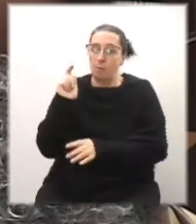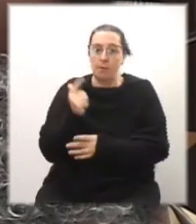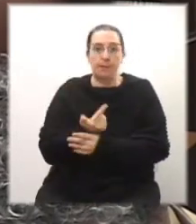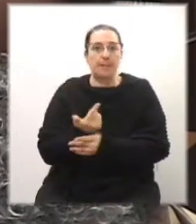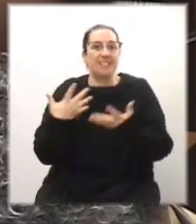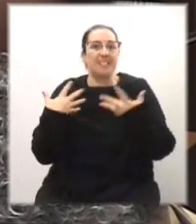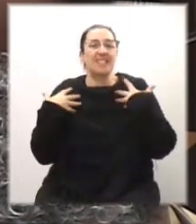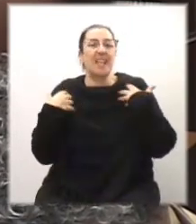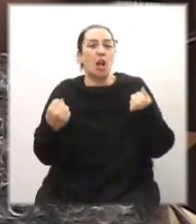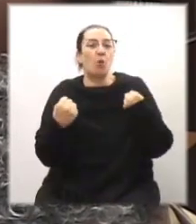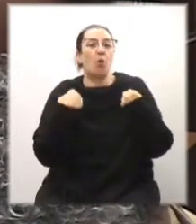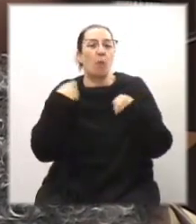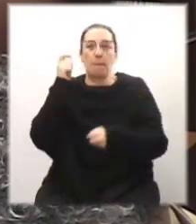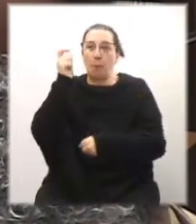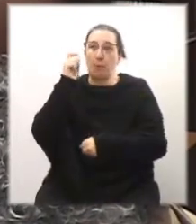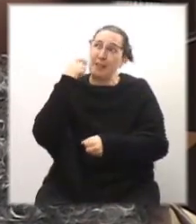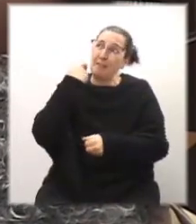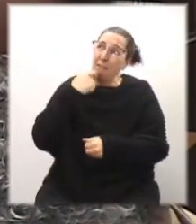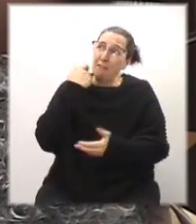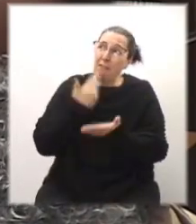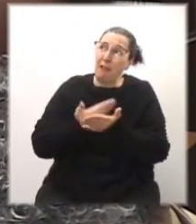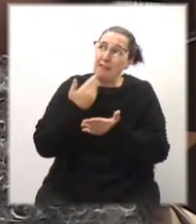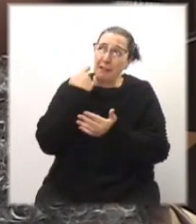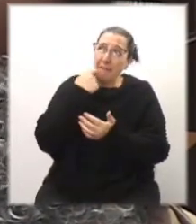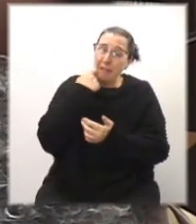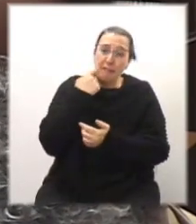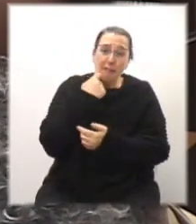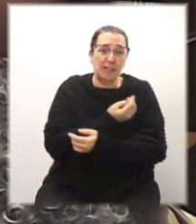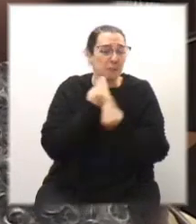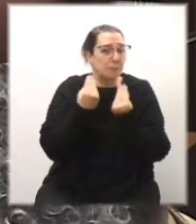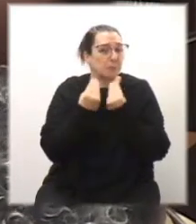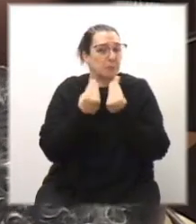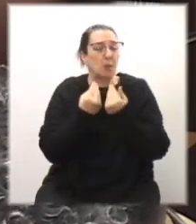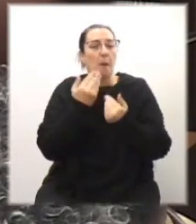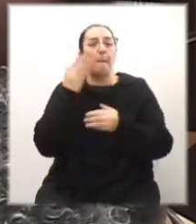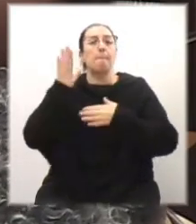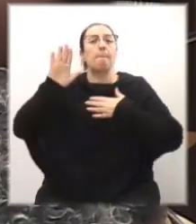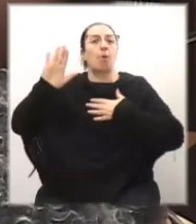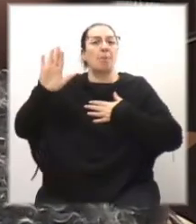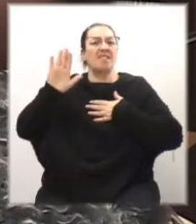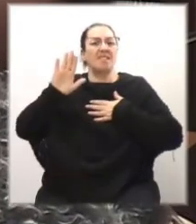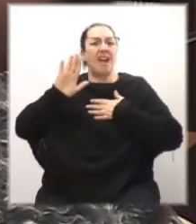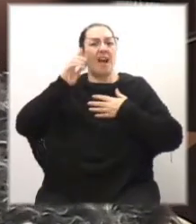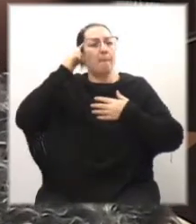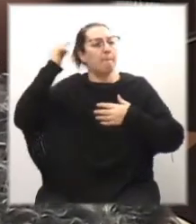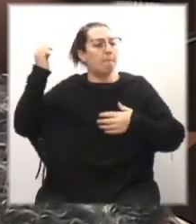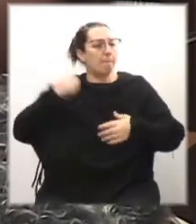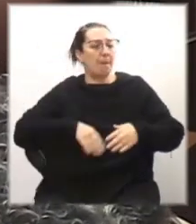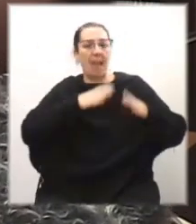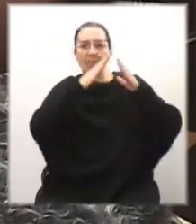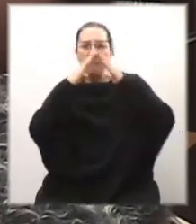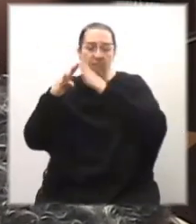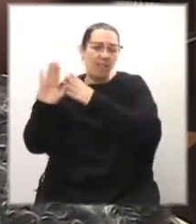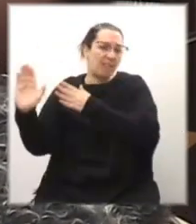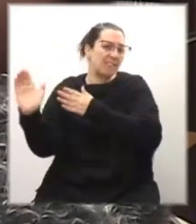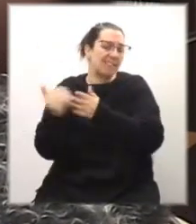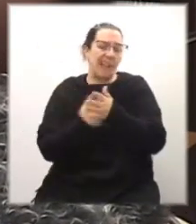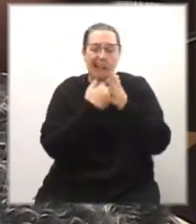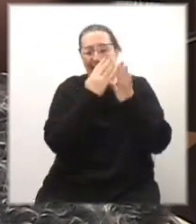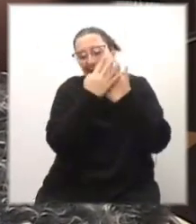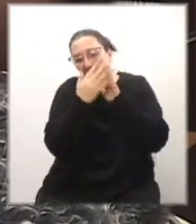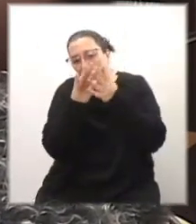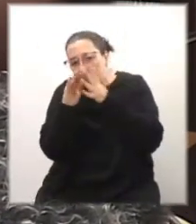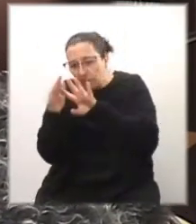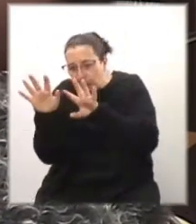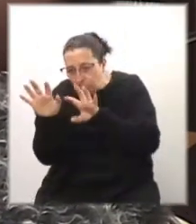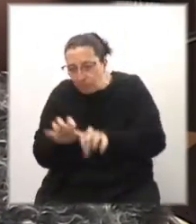sufre faltantes de todo tipo, las promesas de planes de vivienda y erradicación de asentamientos quedaron en el